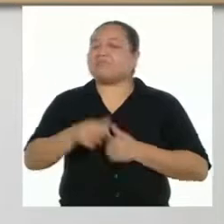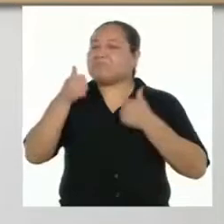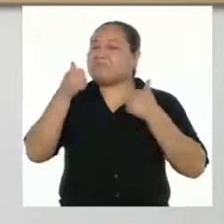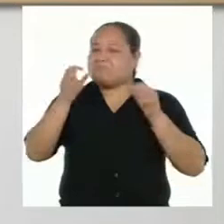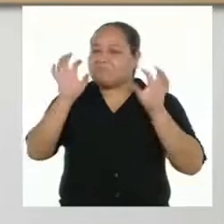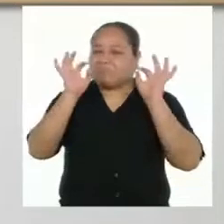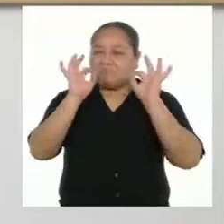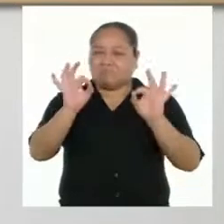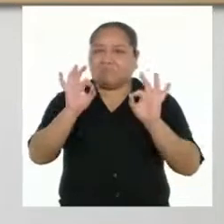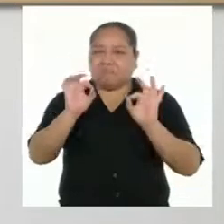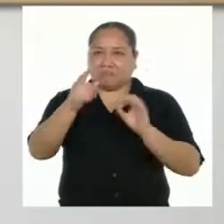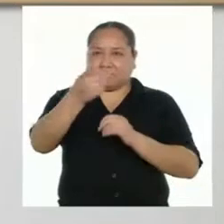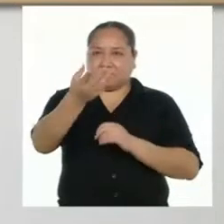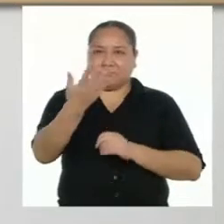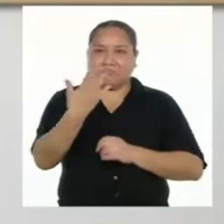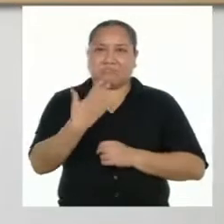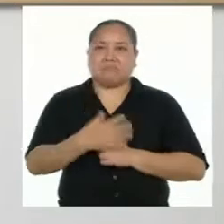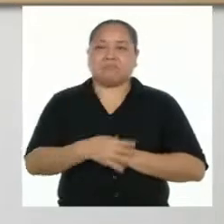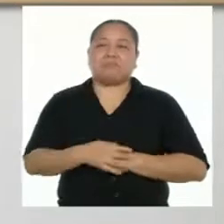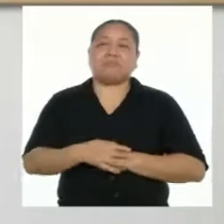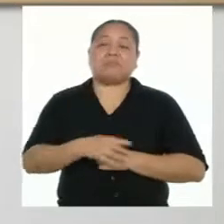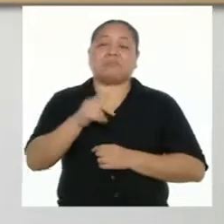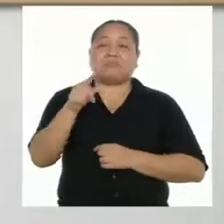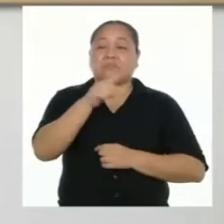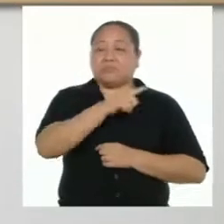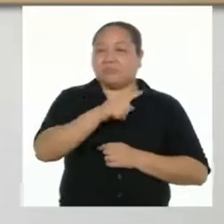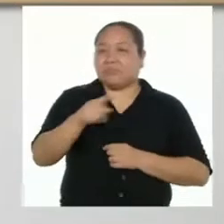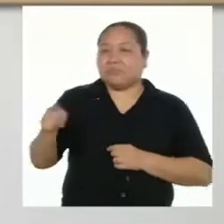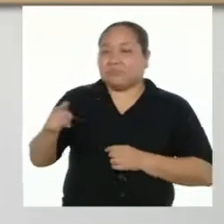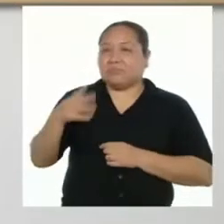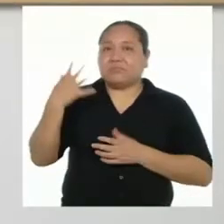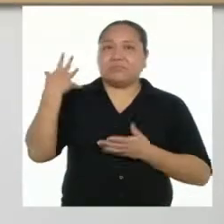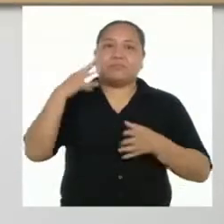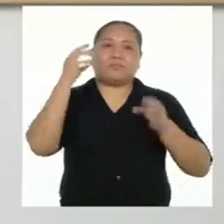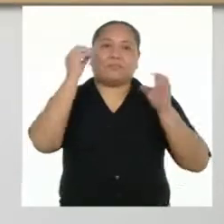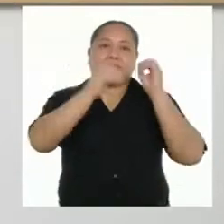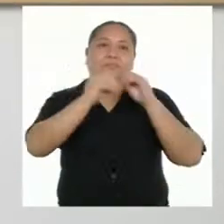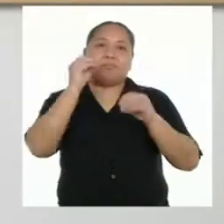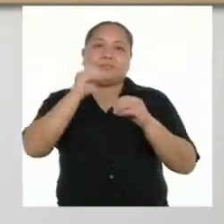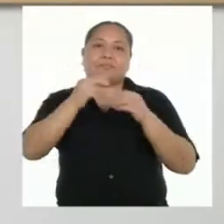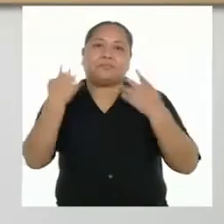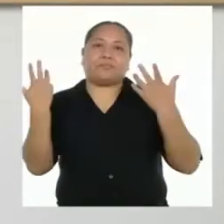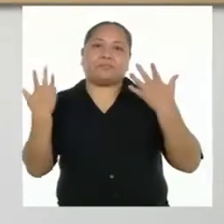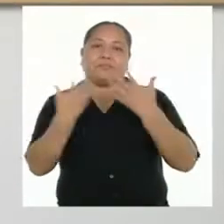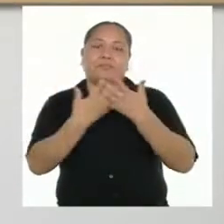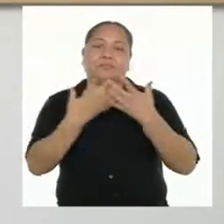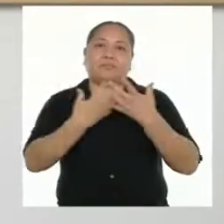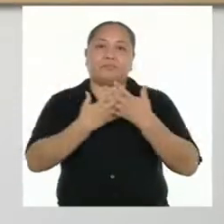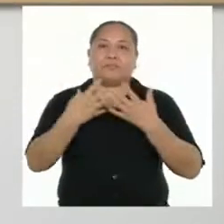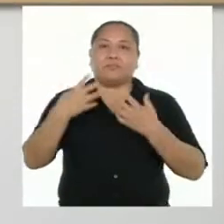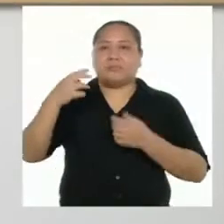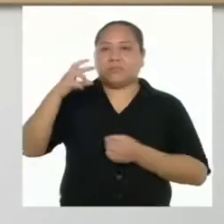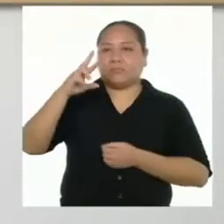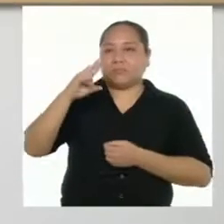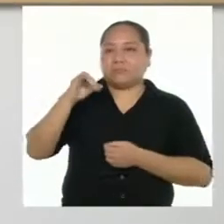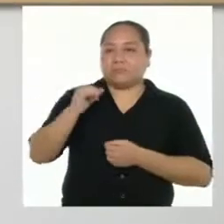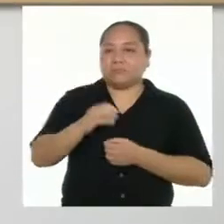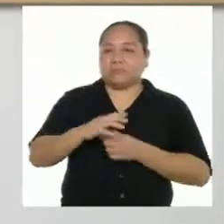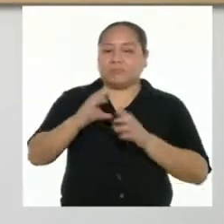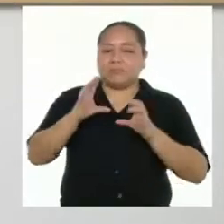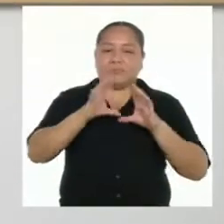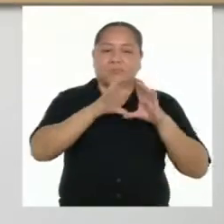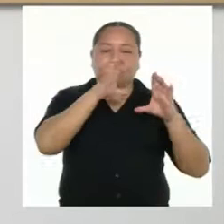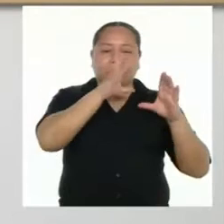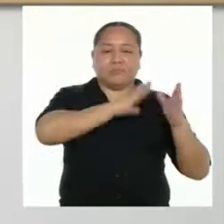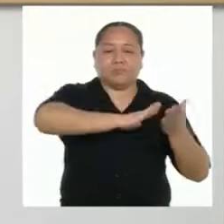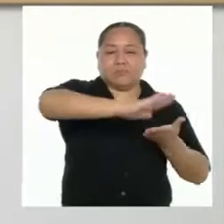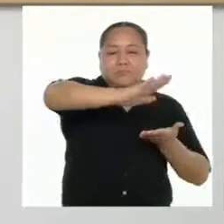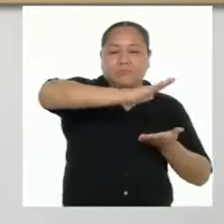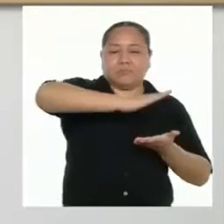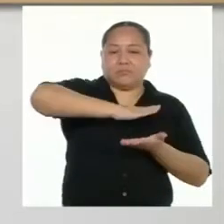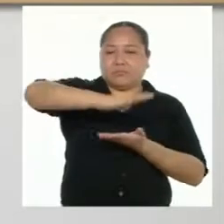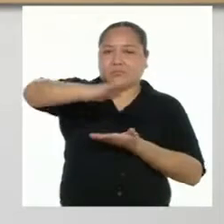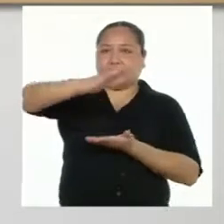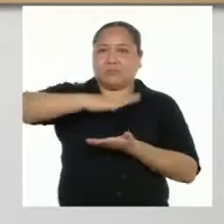Bastante preciso, Yanira. Con esto, acabas de establecer una relación del prisma con su descomposición en un plano. El